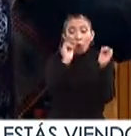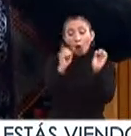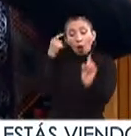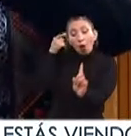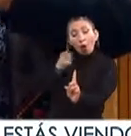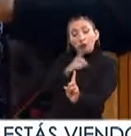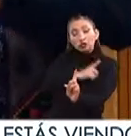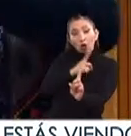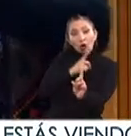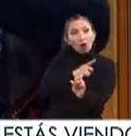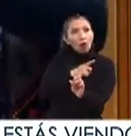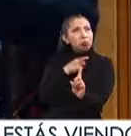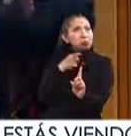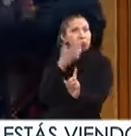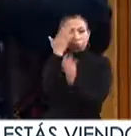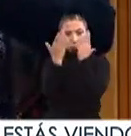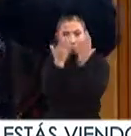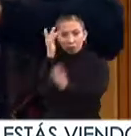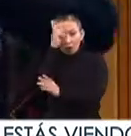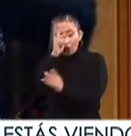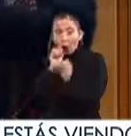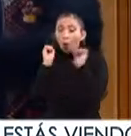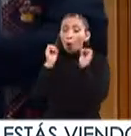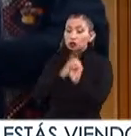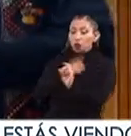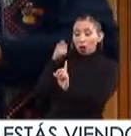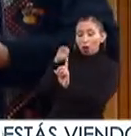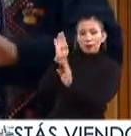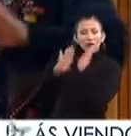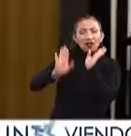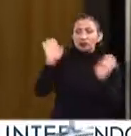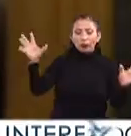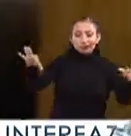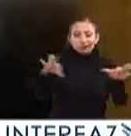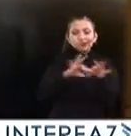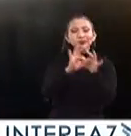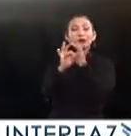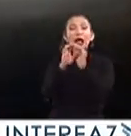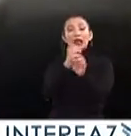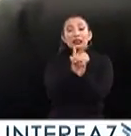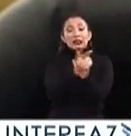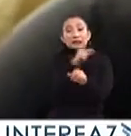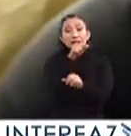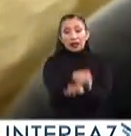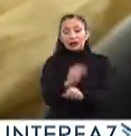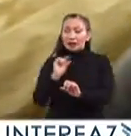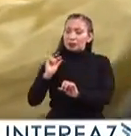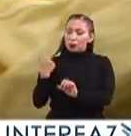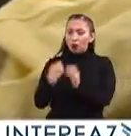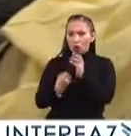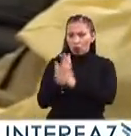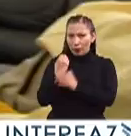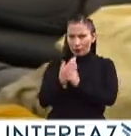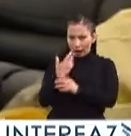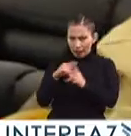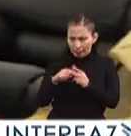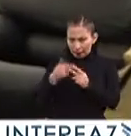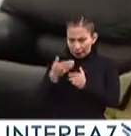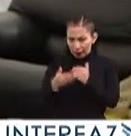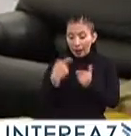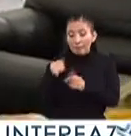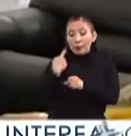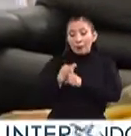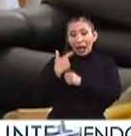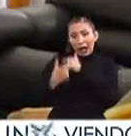o solo de psicología o solo de temas biológicos. La licenciatura es de reciente creación, ya que su